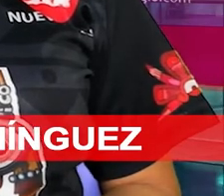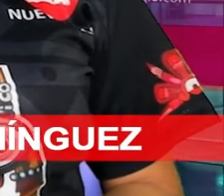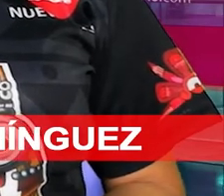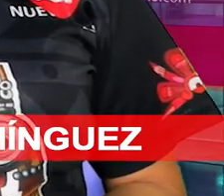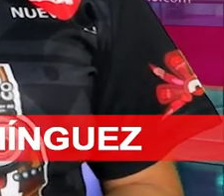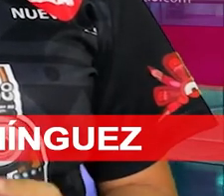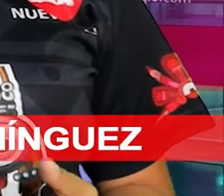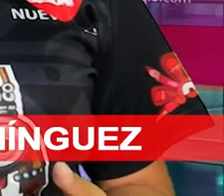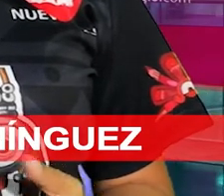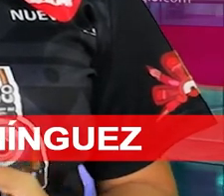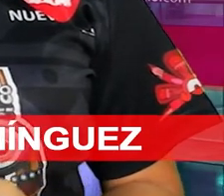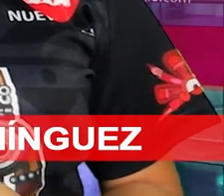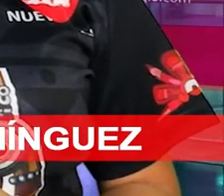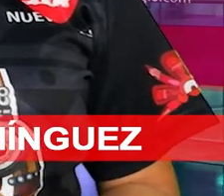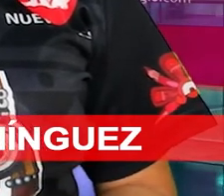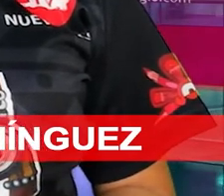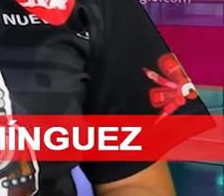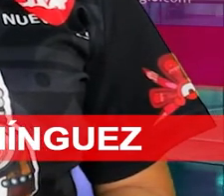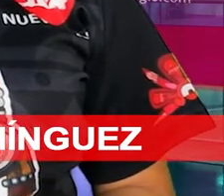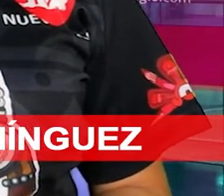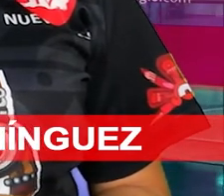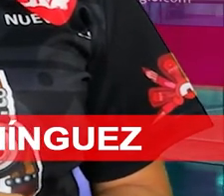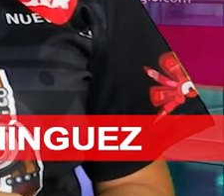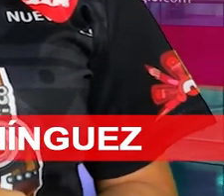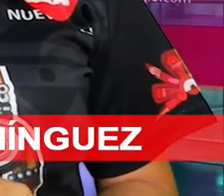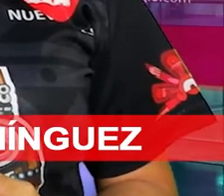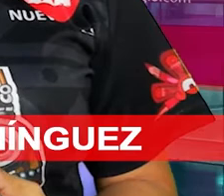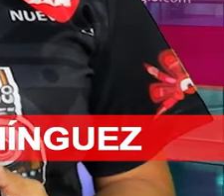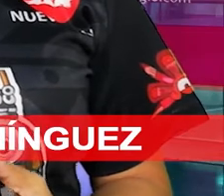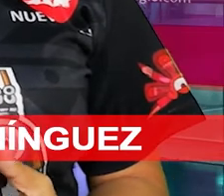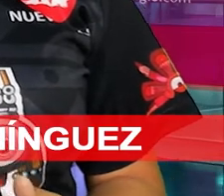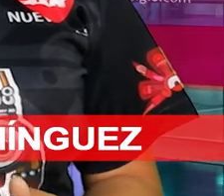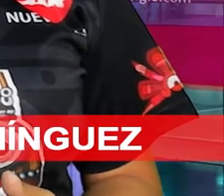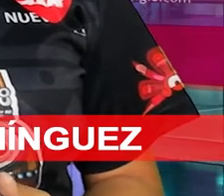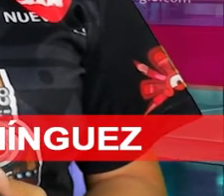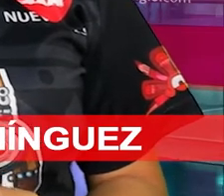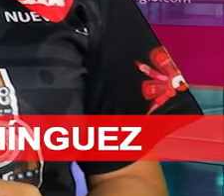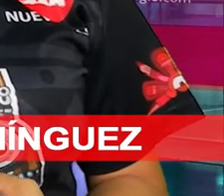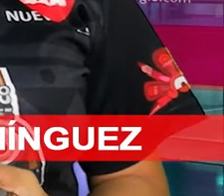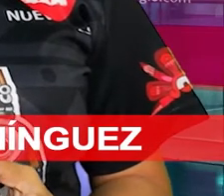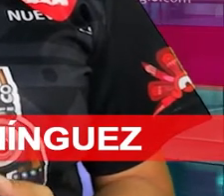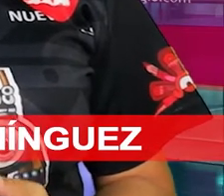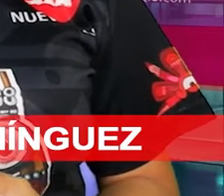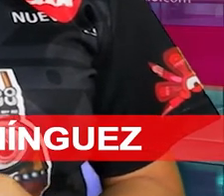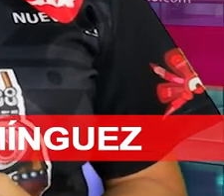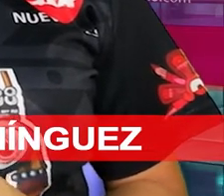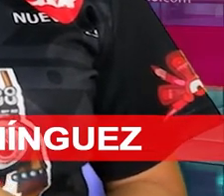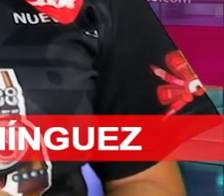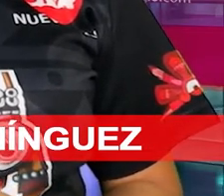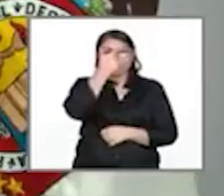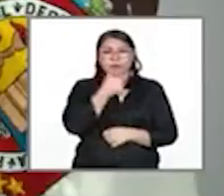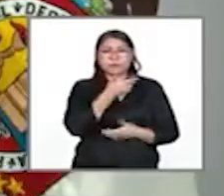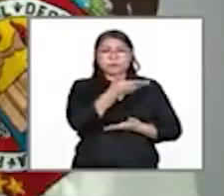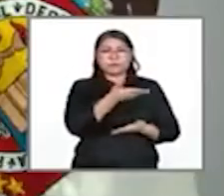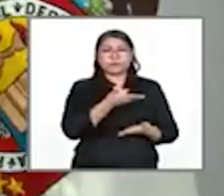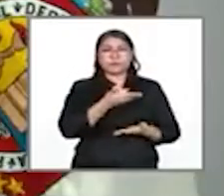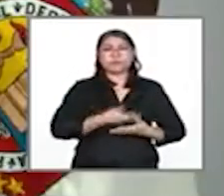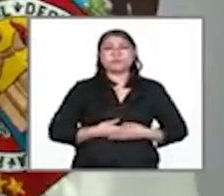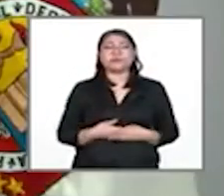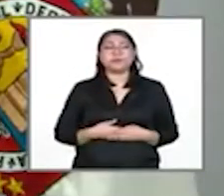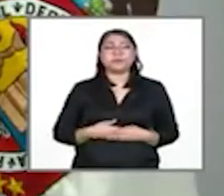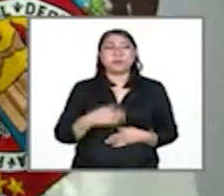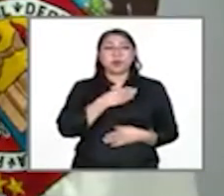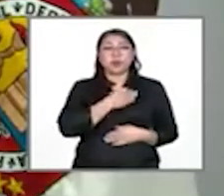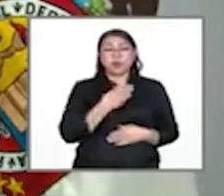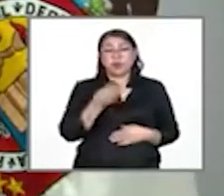motivo de dar la información de lo que se vive de la pandemia del COVID aquí en el estado. Buenas